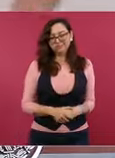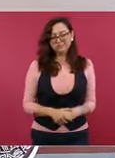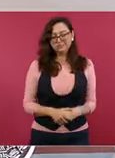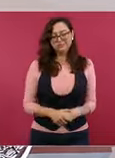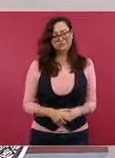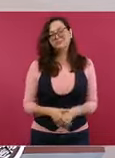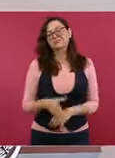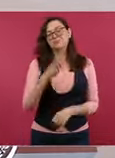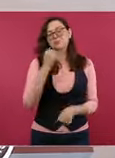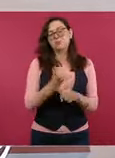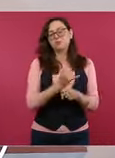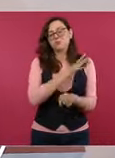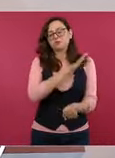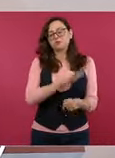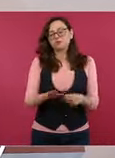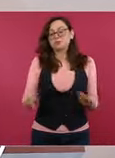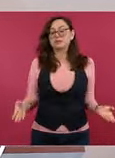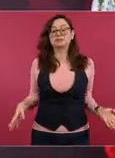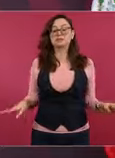porque no se puede,